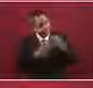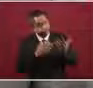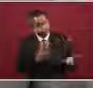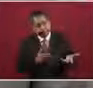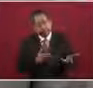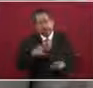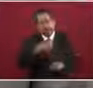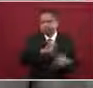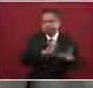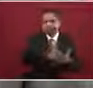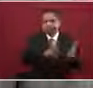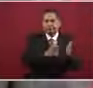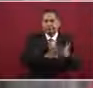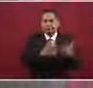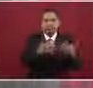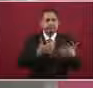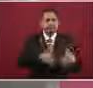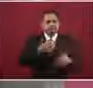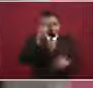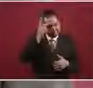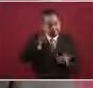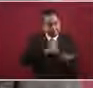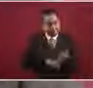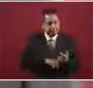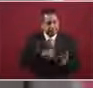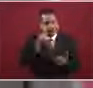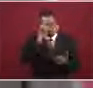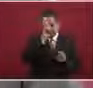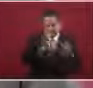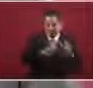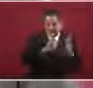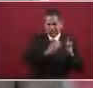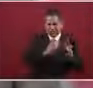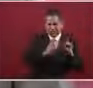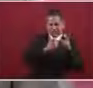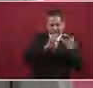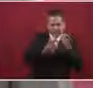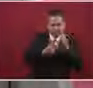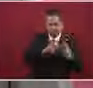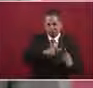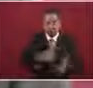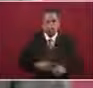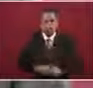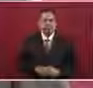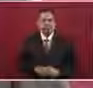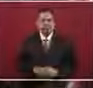de los integrantes del Consejo de la Comunicación.